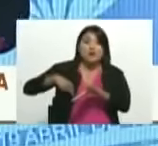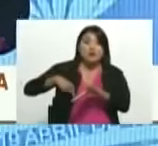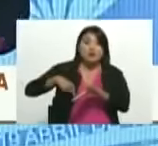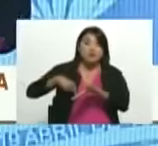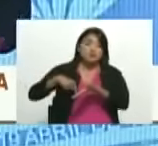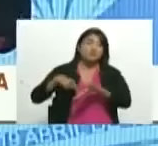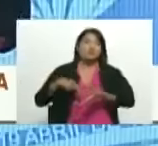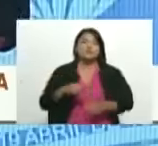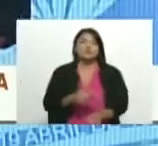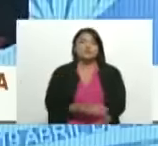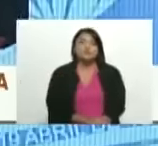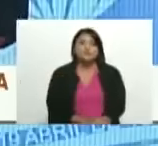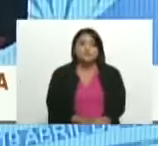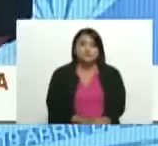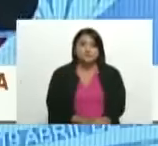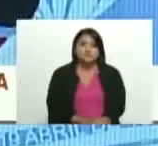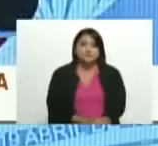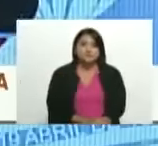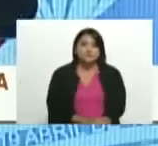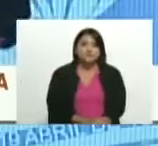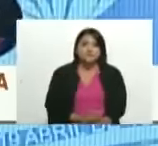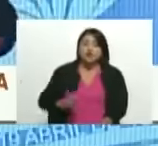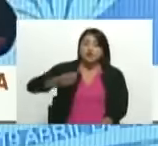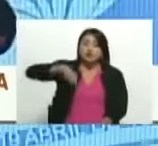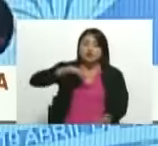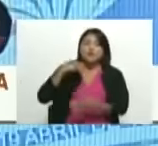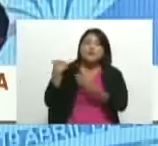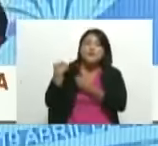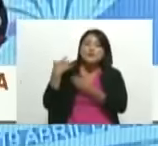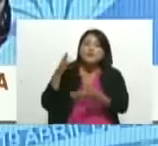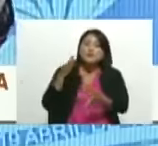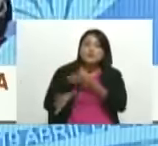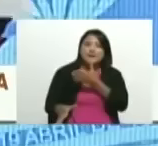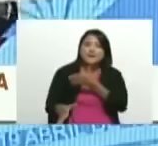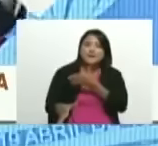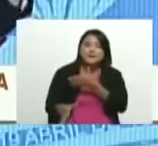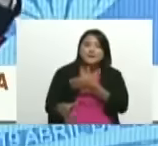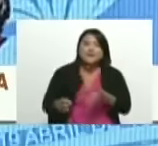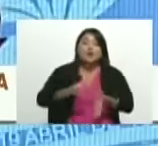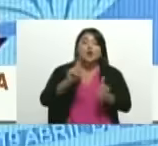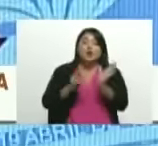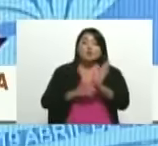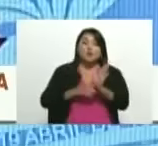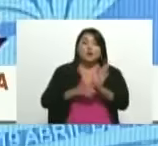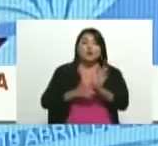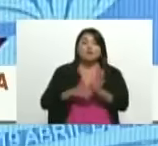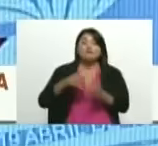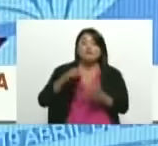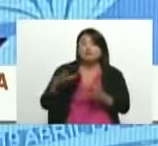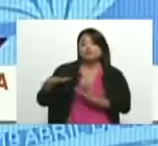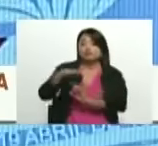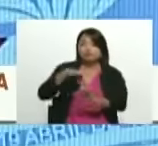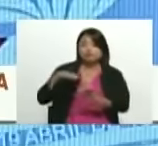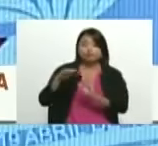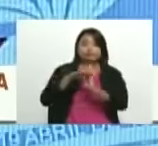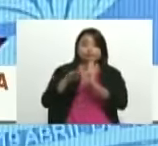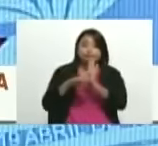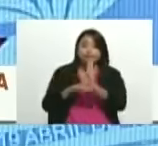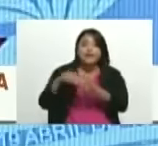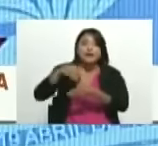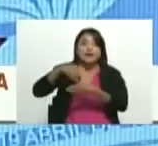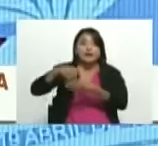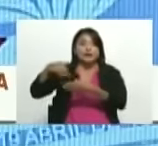está allí. ¿A qué nos responsabilizamos aquí? A que se cumplieran con las condiciones electorales, que